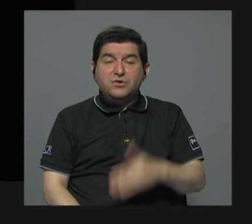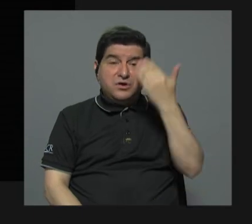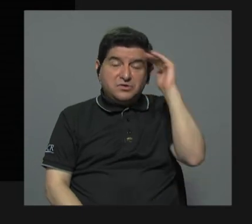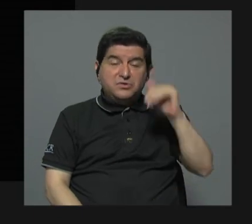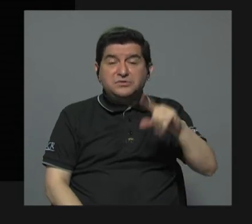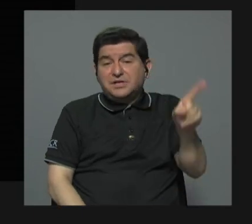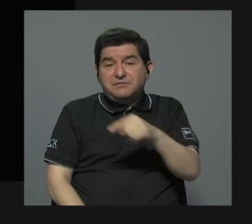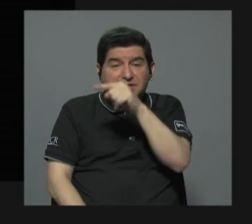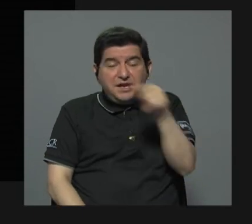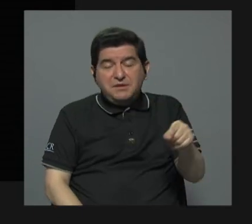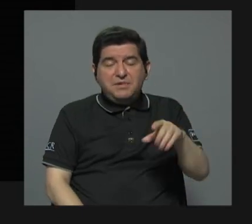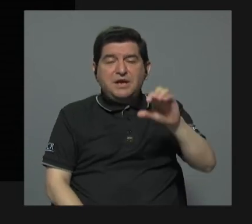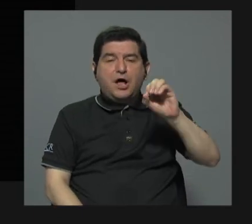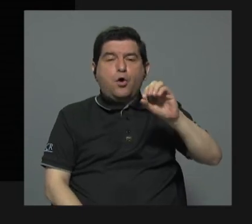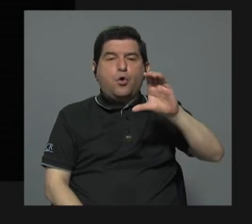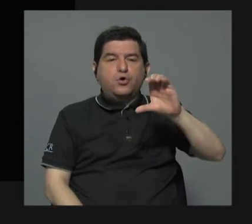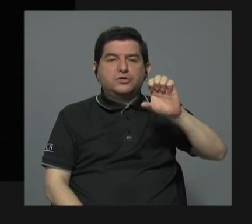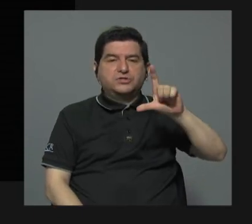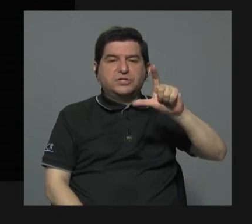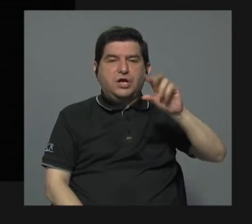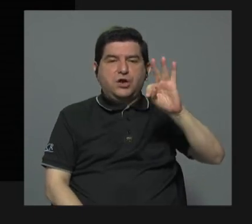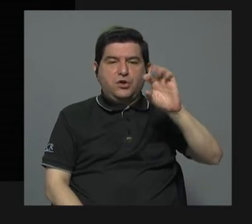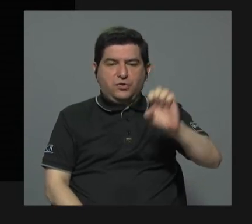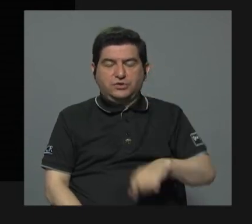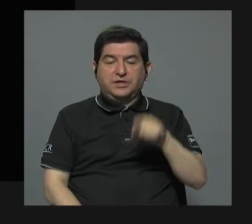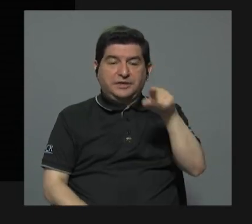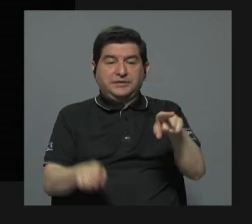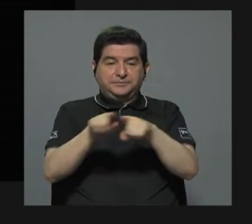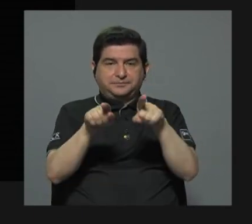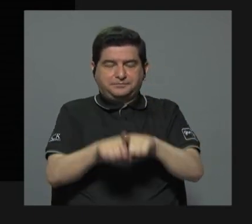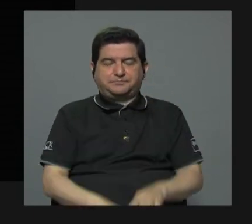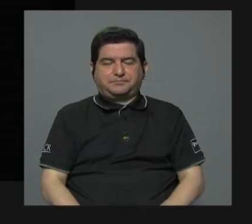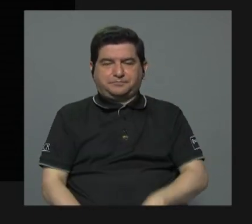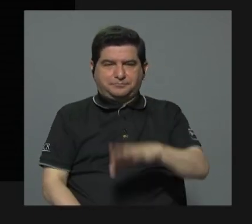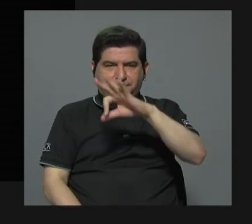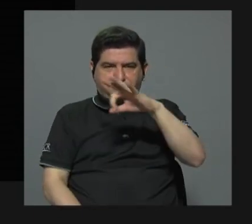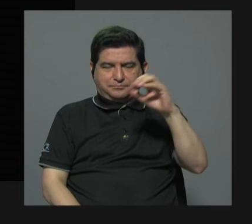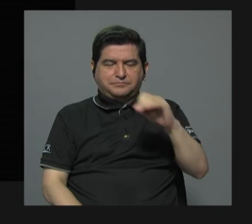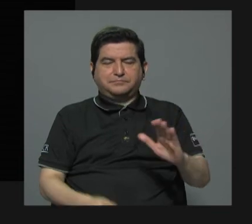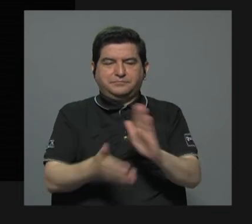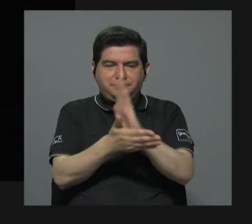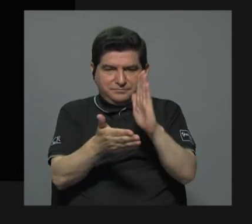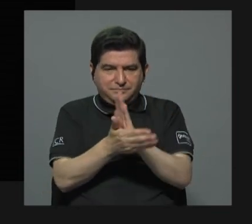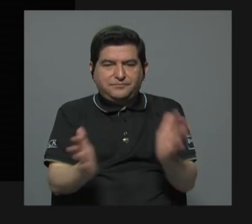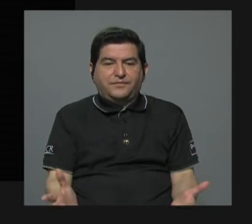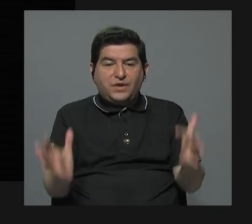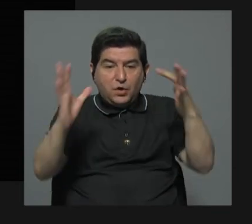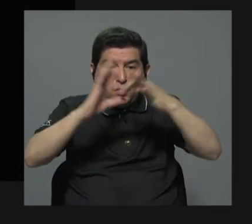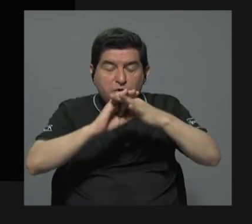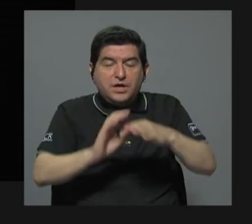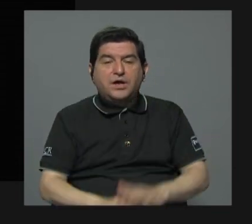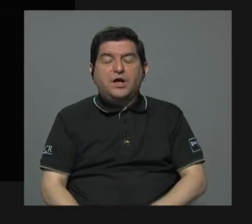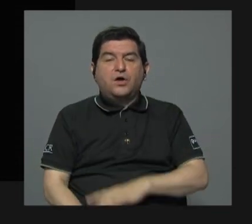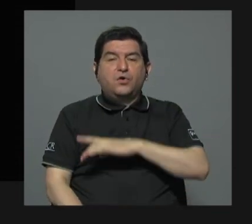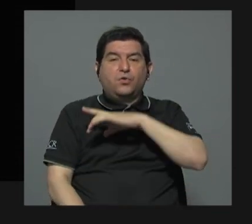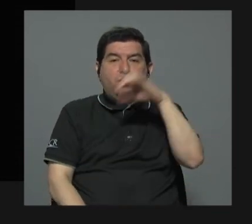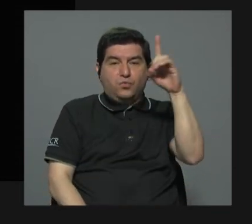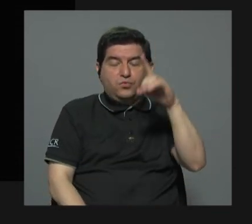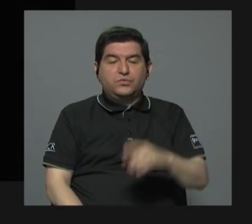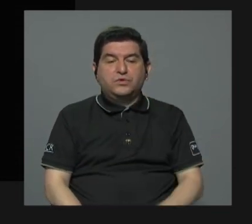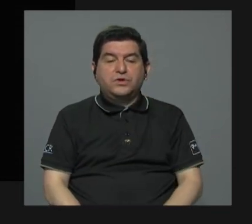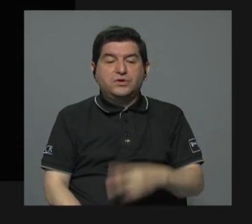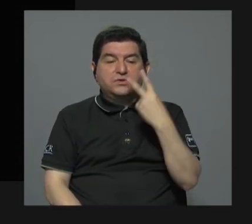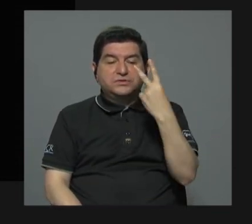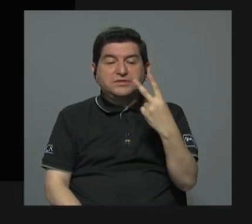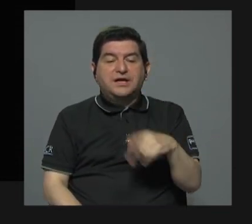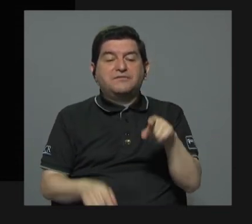qué. Y bueno, estas son las mariposas de papel que mencionaba antes, que están vinculadas con el dios Otontecutli, que estamos viendo